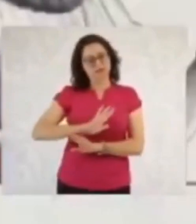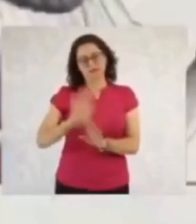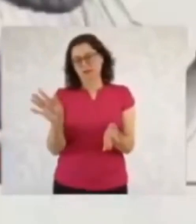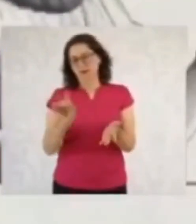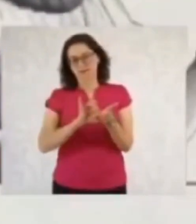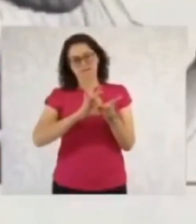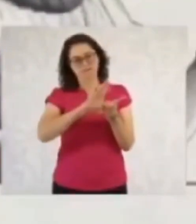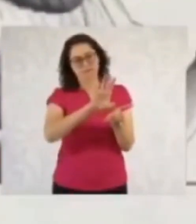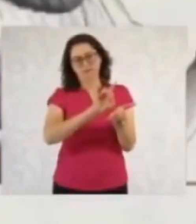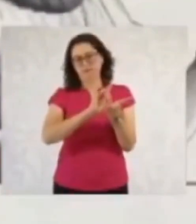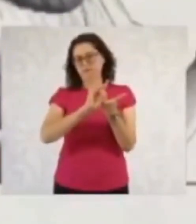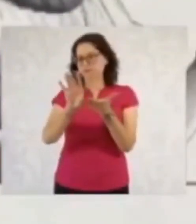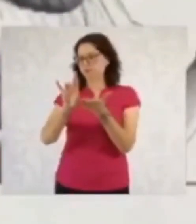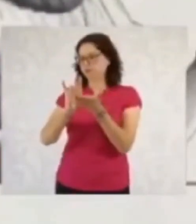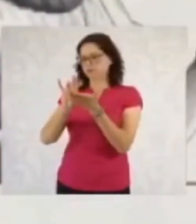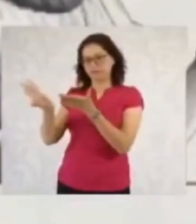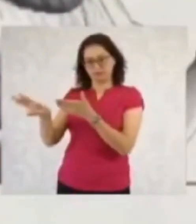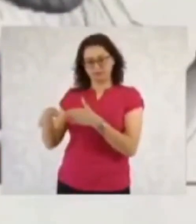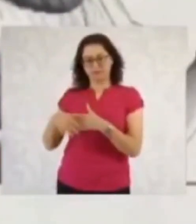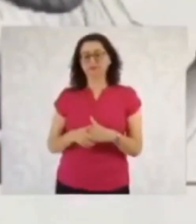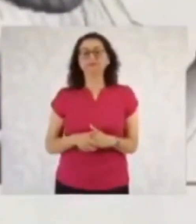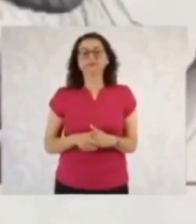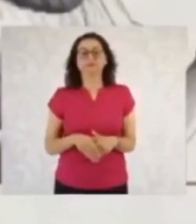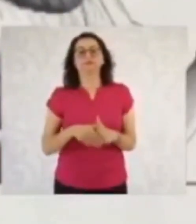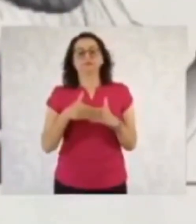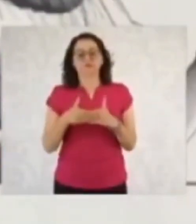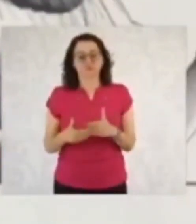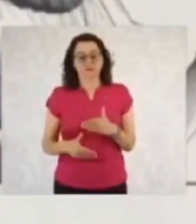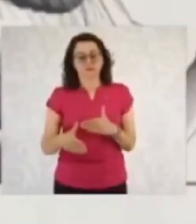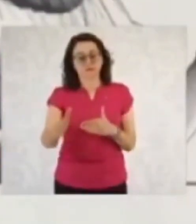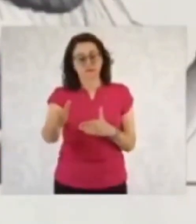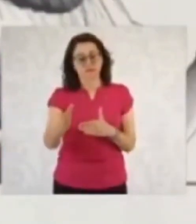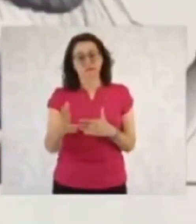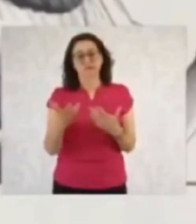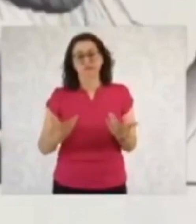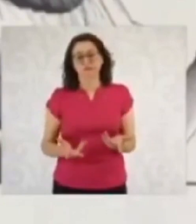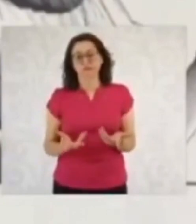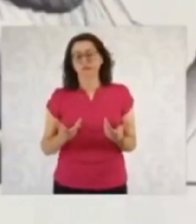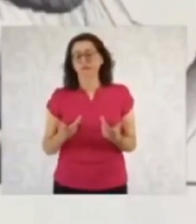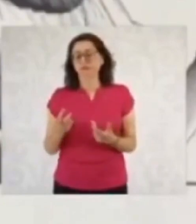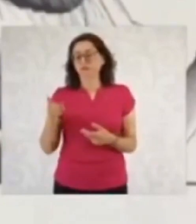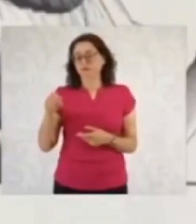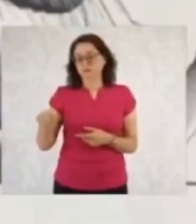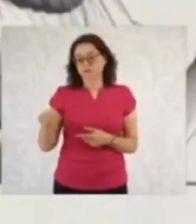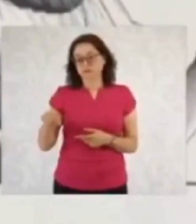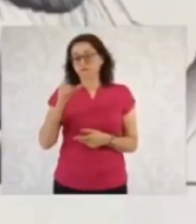coordinaron este operativo. Y a partir de ahora, pues es solo la Guardia Nacional